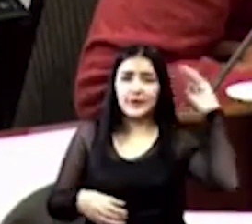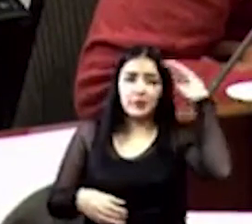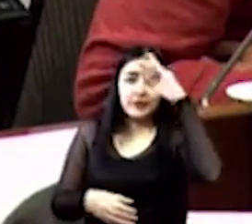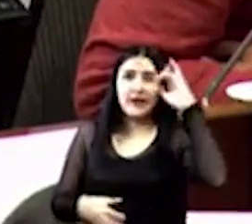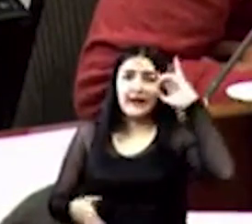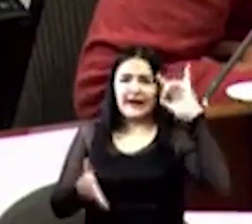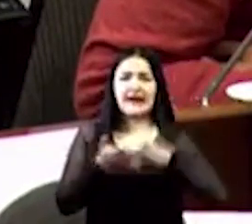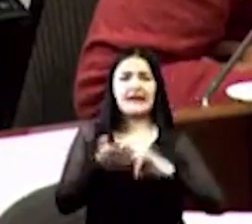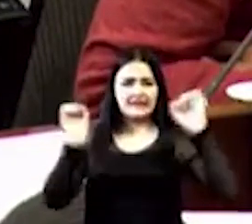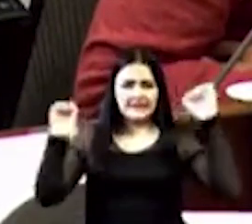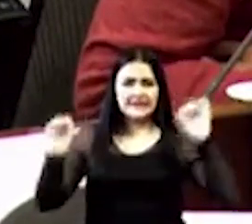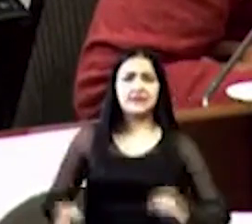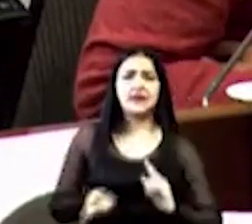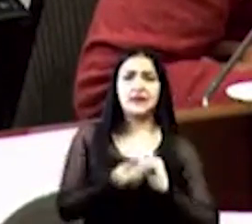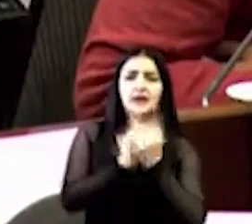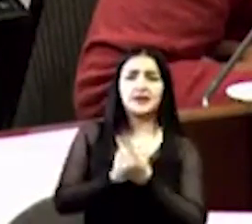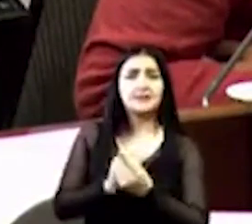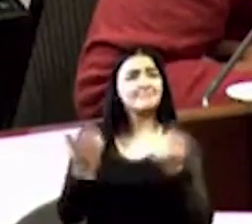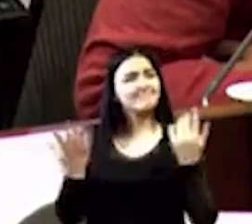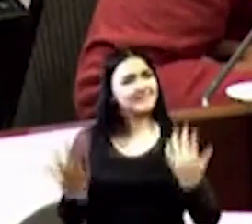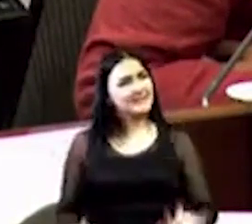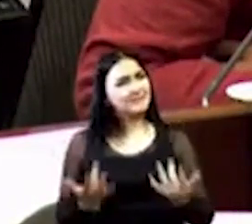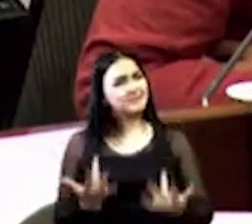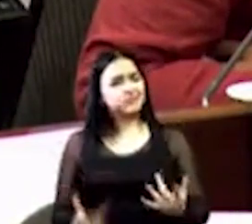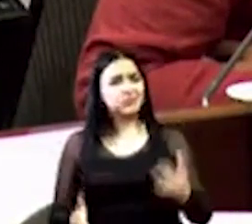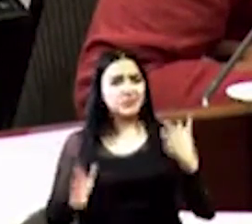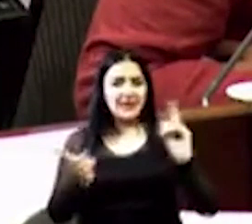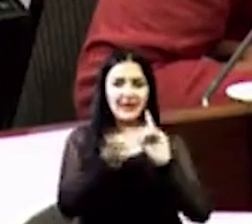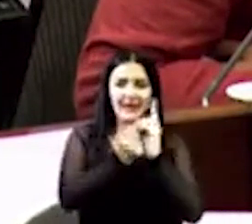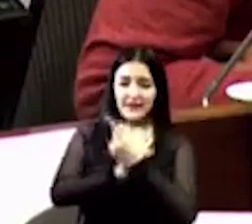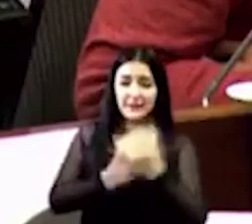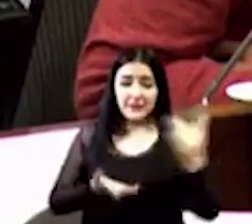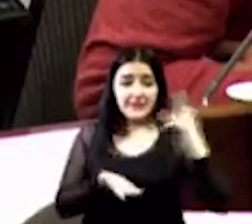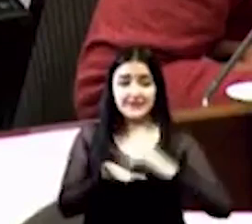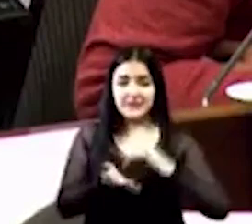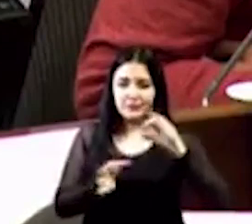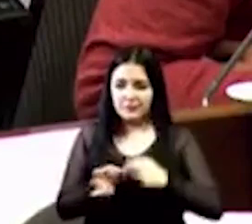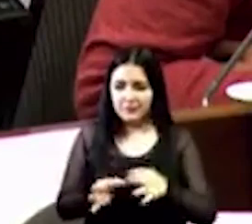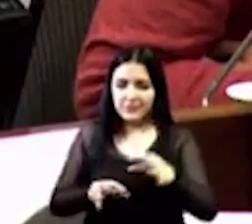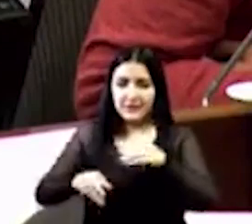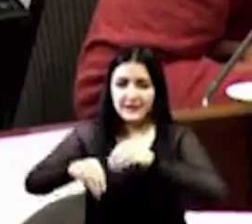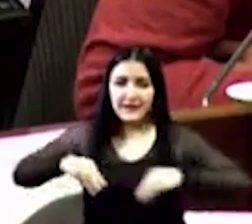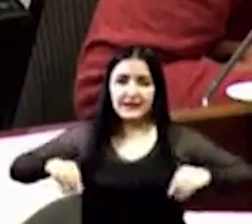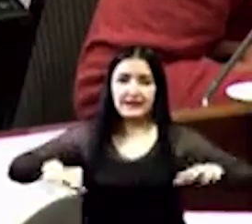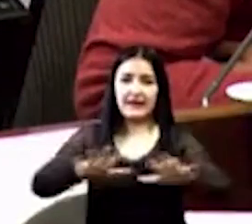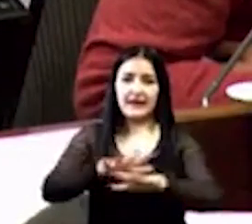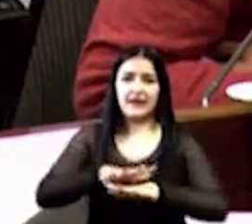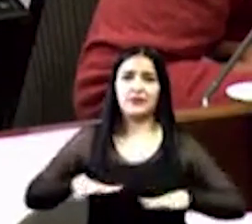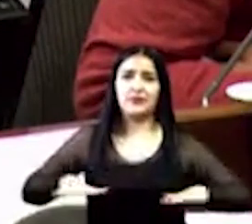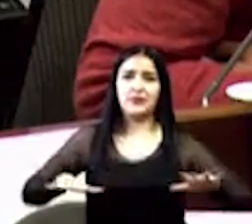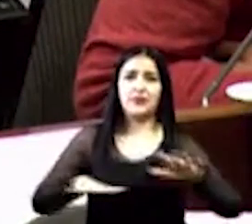en el cambio, gente que está esperando que el cambio llegue a los territorios.